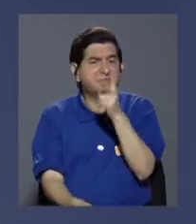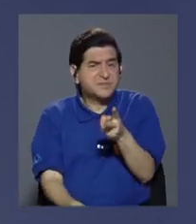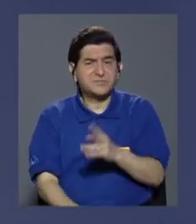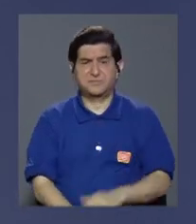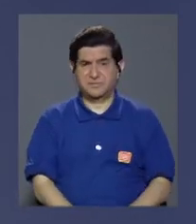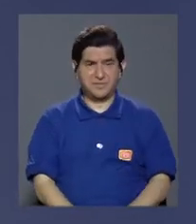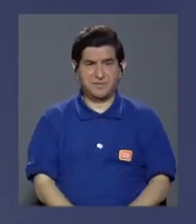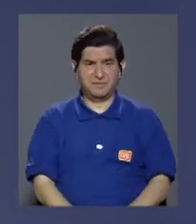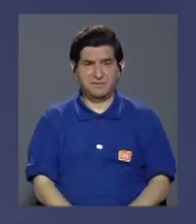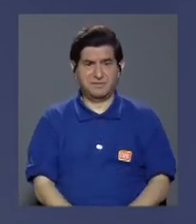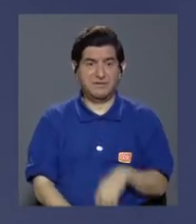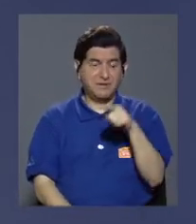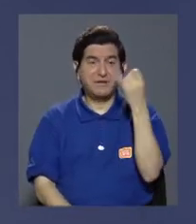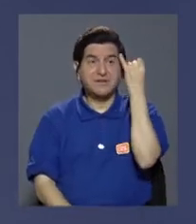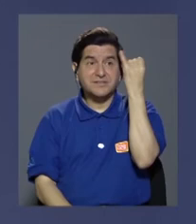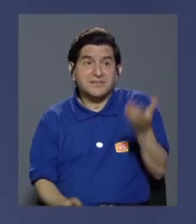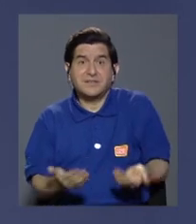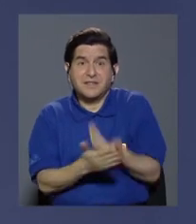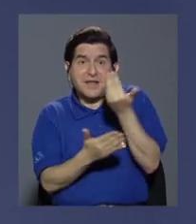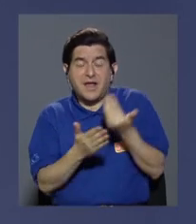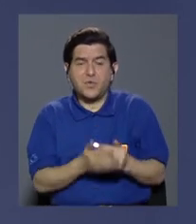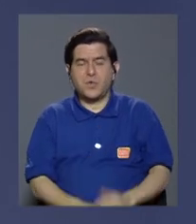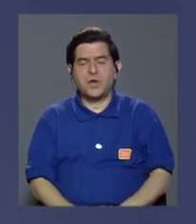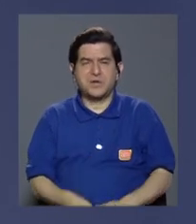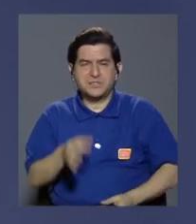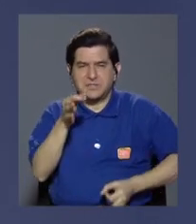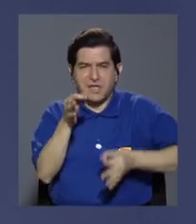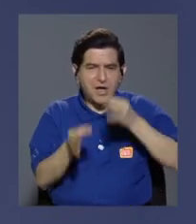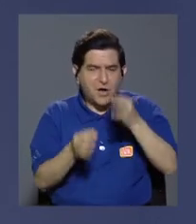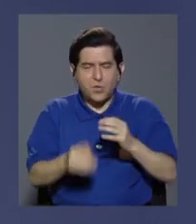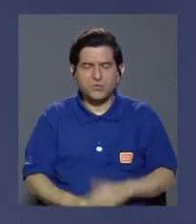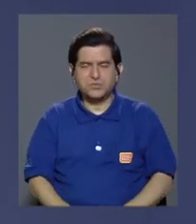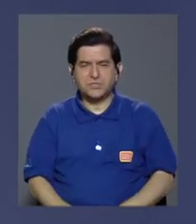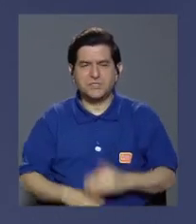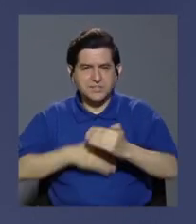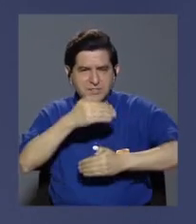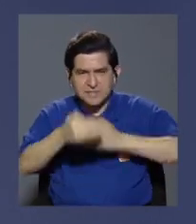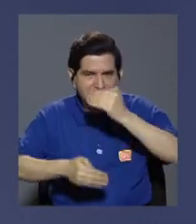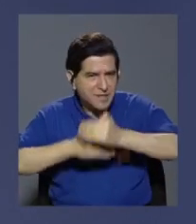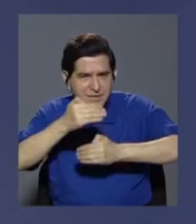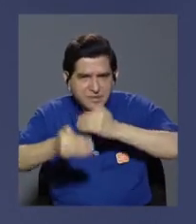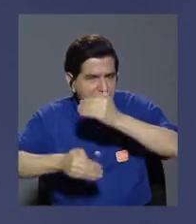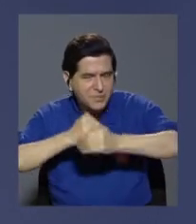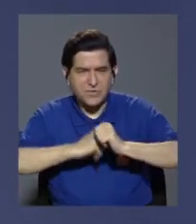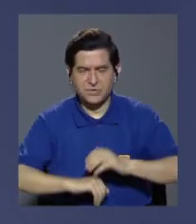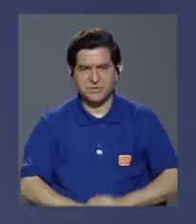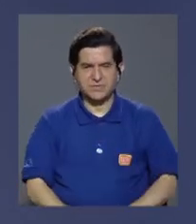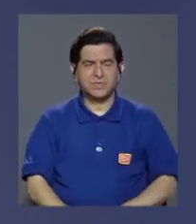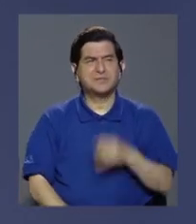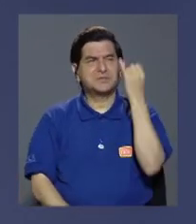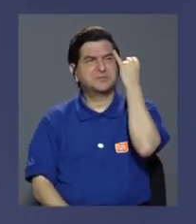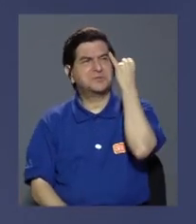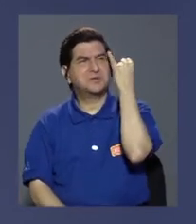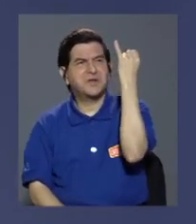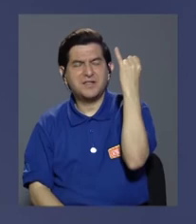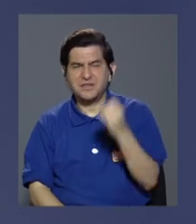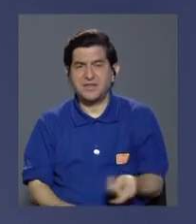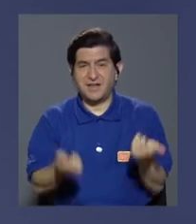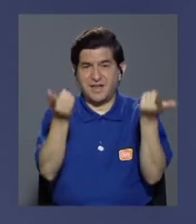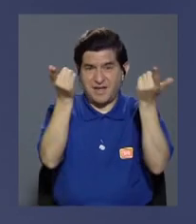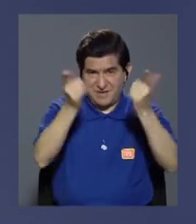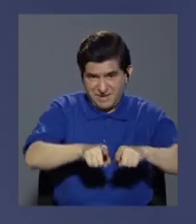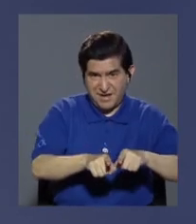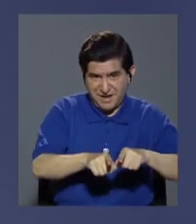y que este concepto nuevo de justicia transaccional transicional transicional es un concepto que en el caso